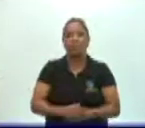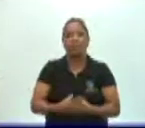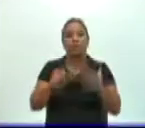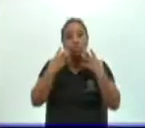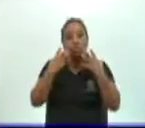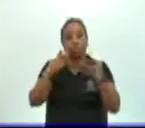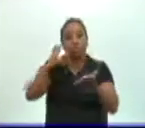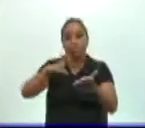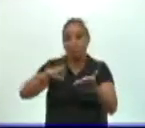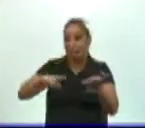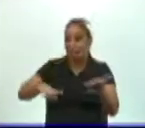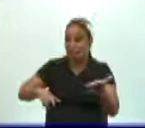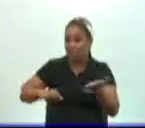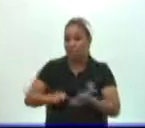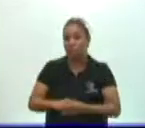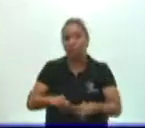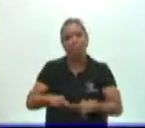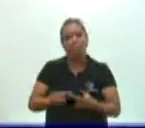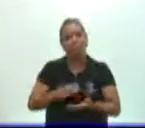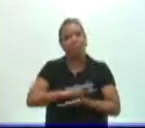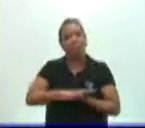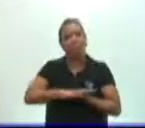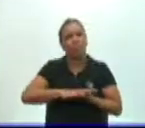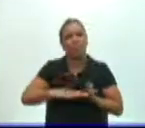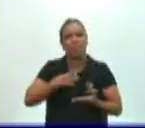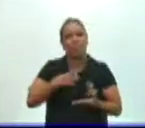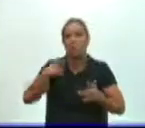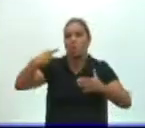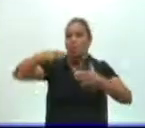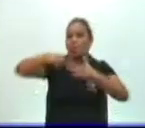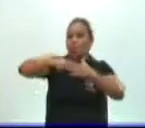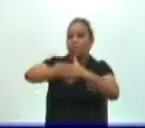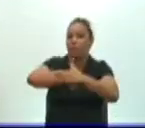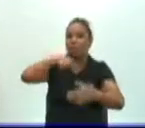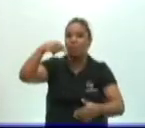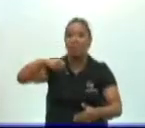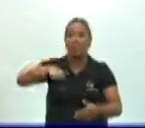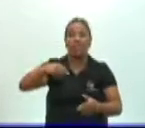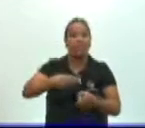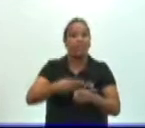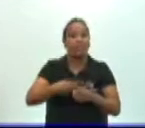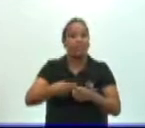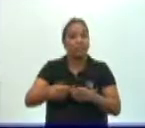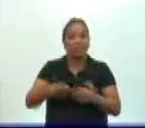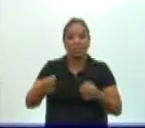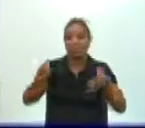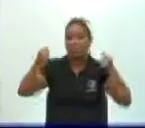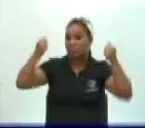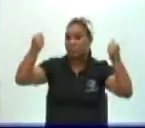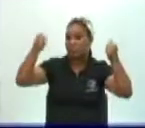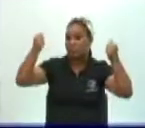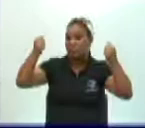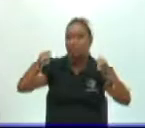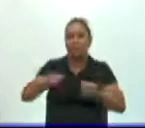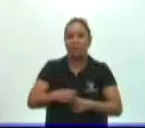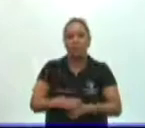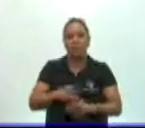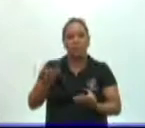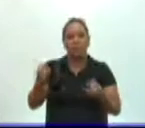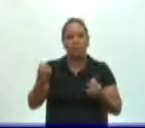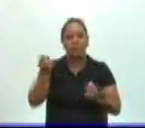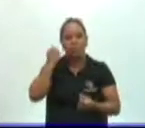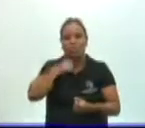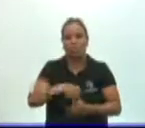lectura, muchachos, porque eso le va a permitir tener una profundidad de este hecho que fue la sublevación de los cipayos y muchos más.